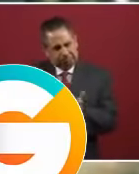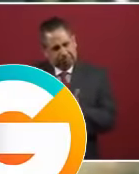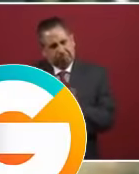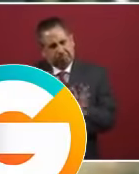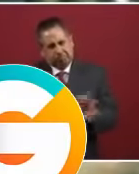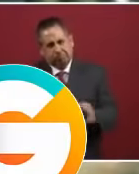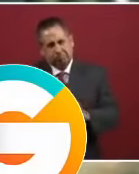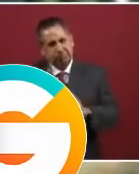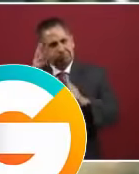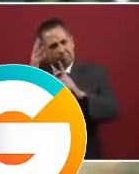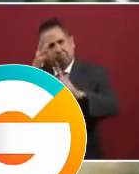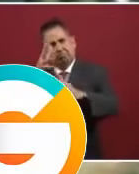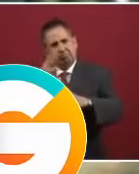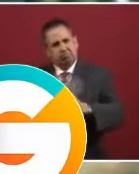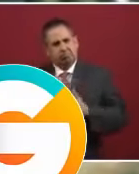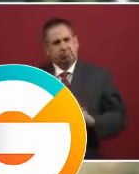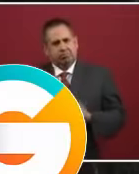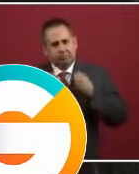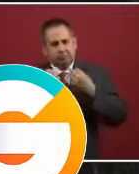proyecto de vida.